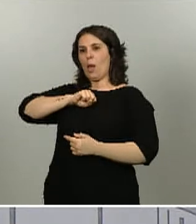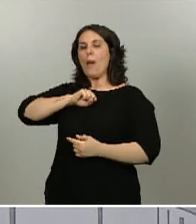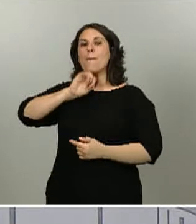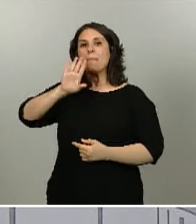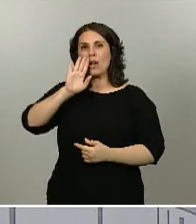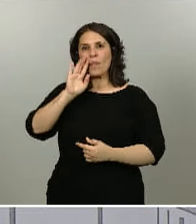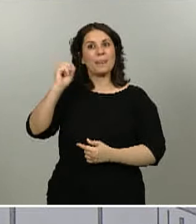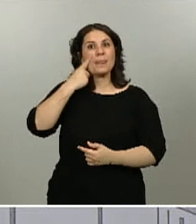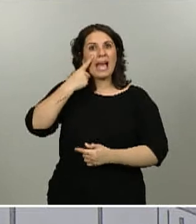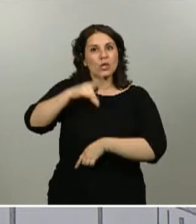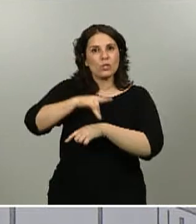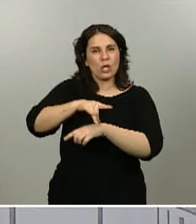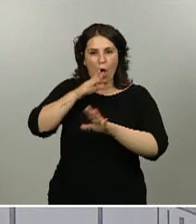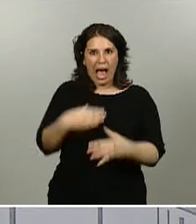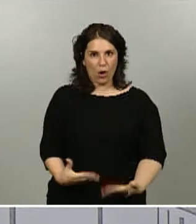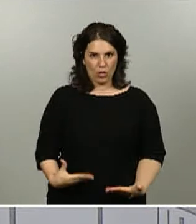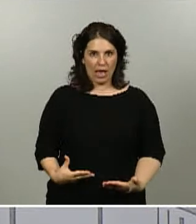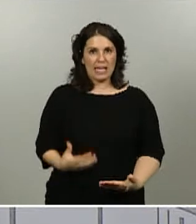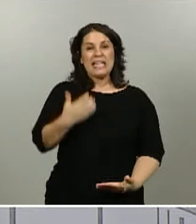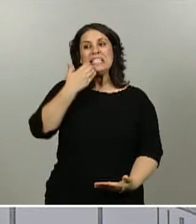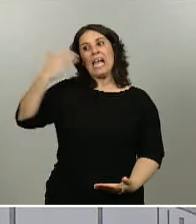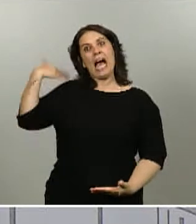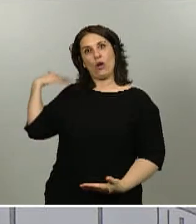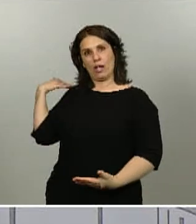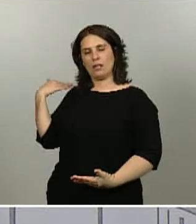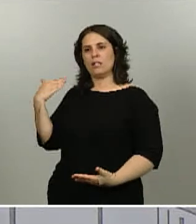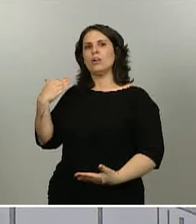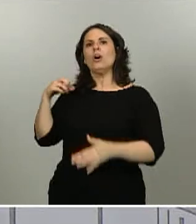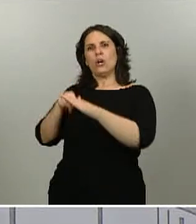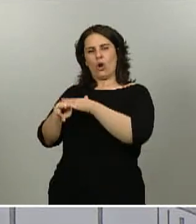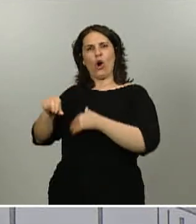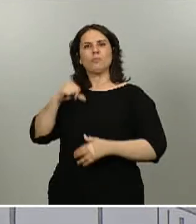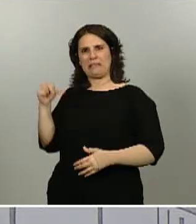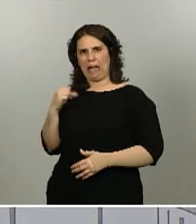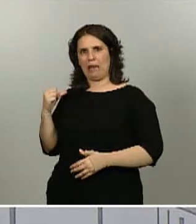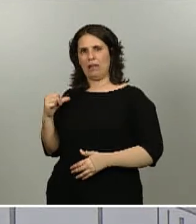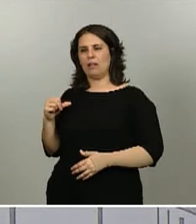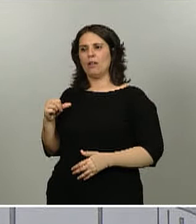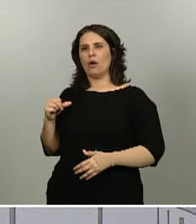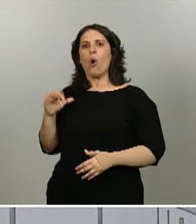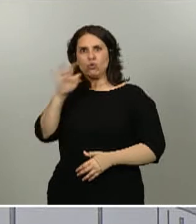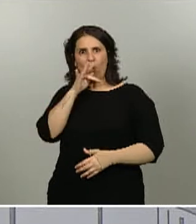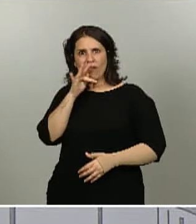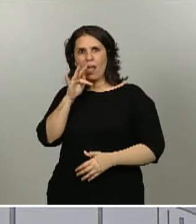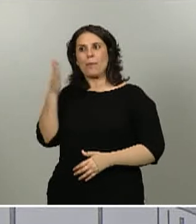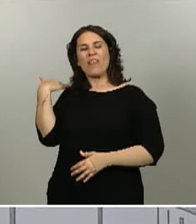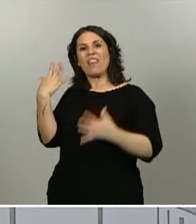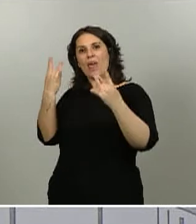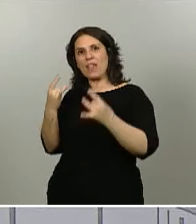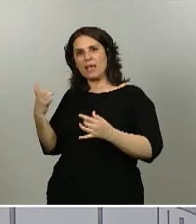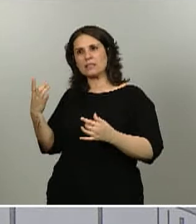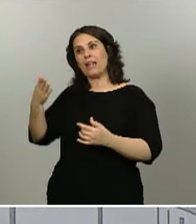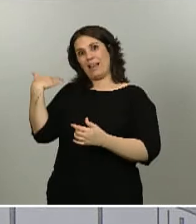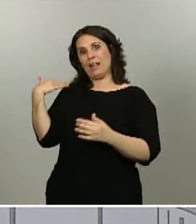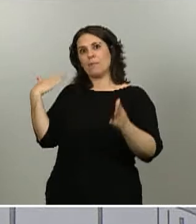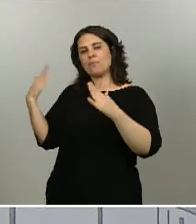su momento o todavía está hospitalizado, pero se hospitalizó hace 10 días, figura como un nuevo caso